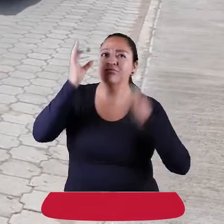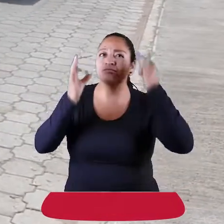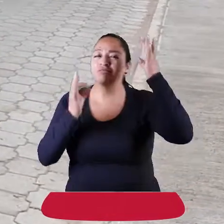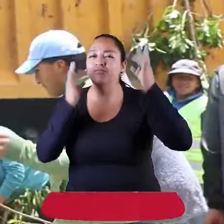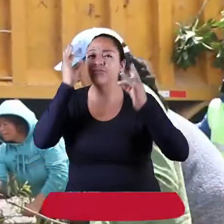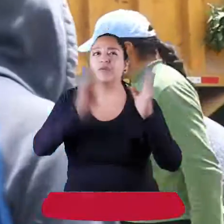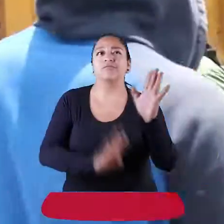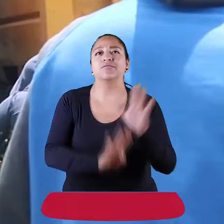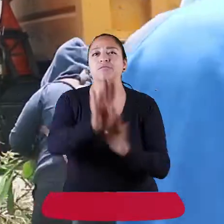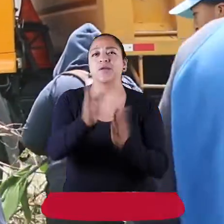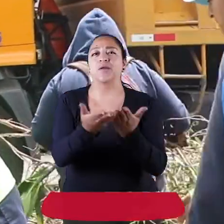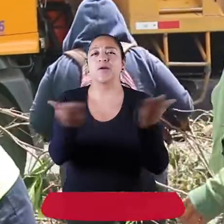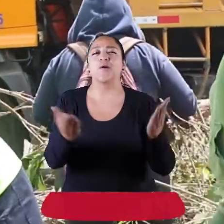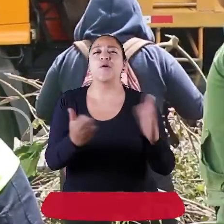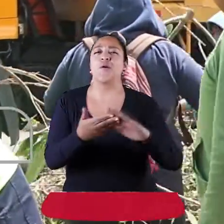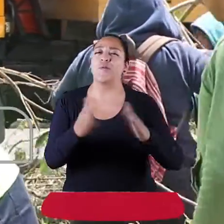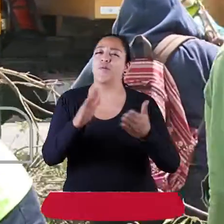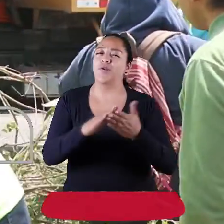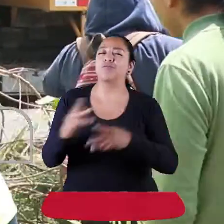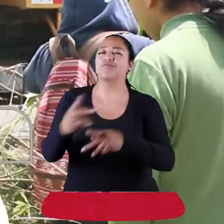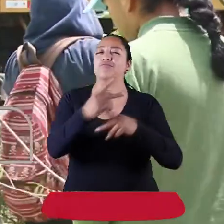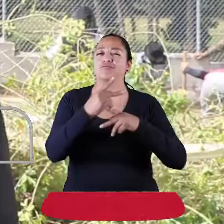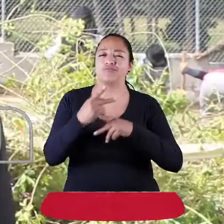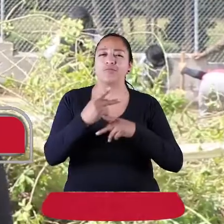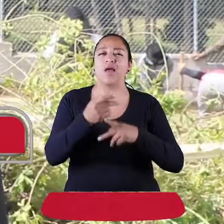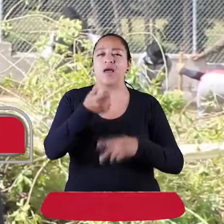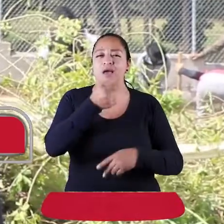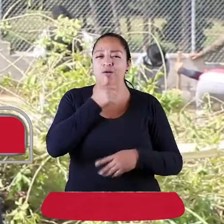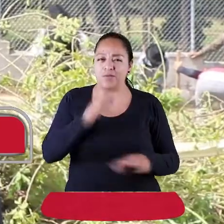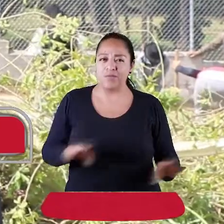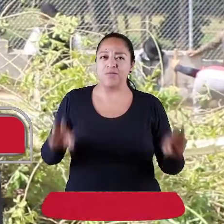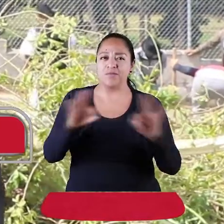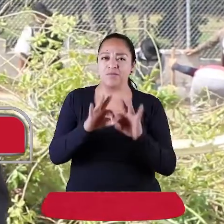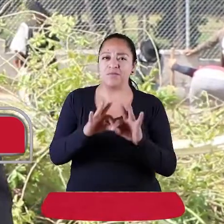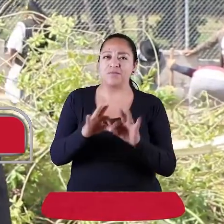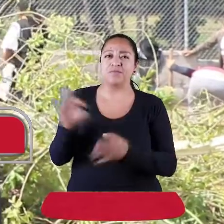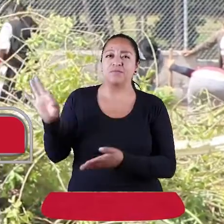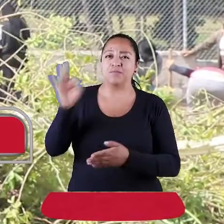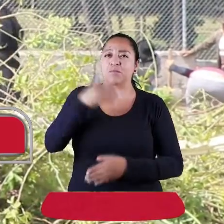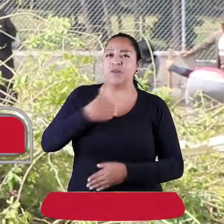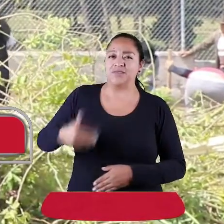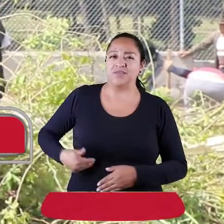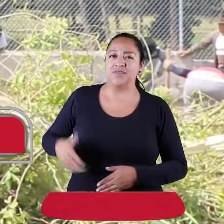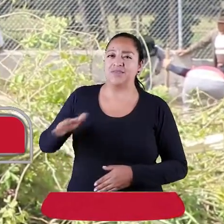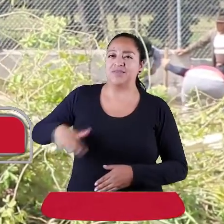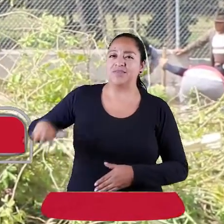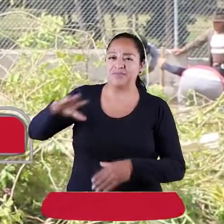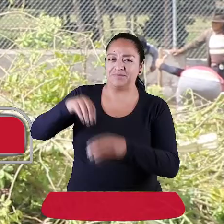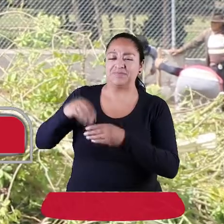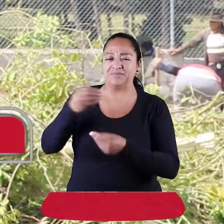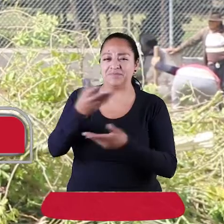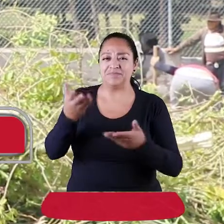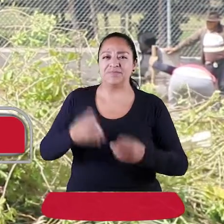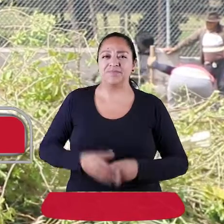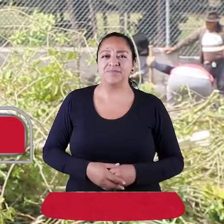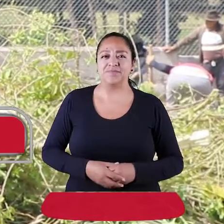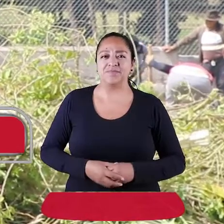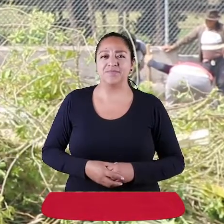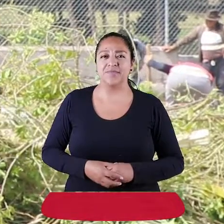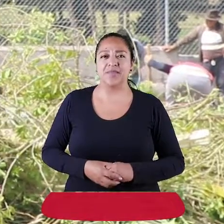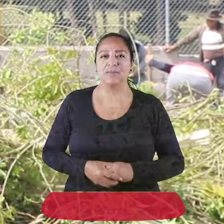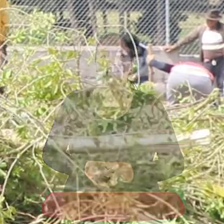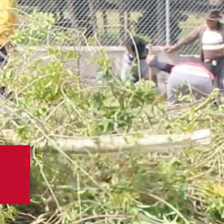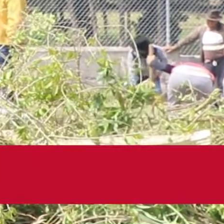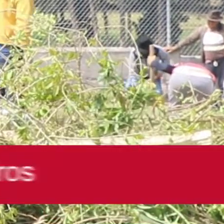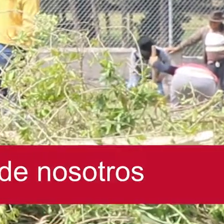locales y comunitarias de desarrollo y cuidado del agua. Luis Alfonso Velázquez, presidente Barrio Obraje. Agradecipanchi pa